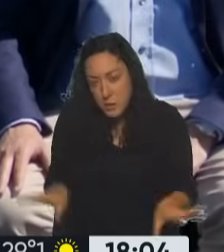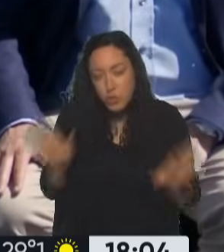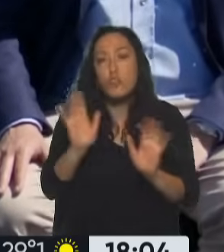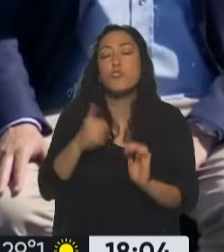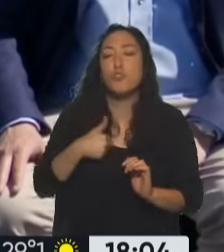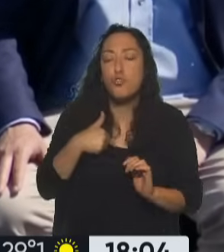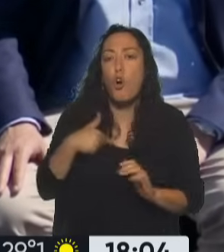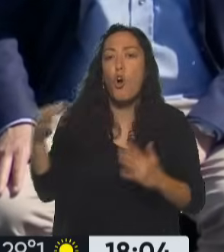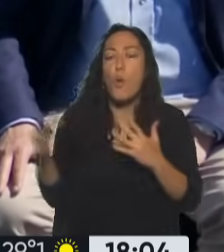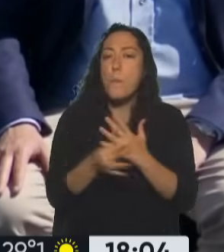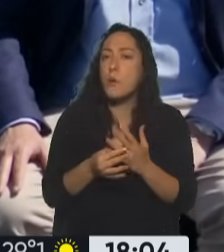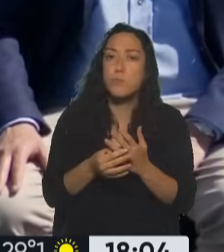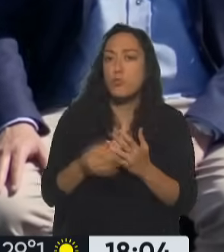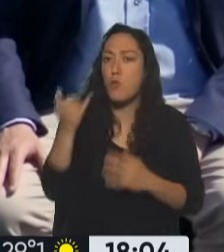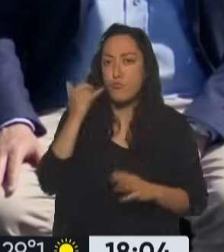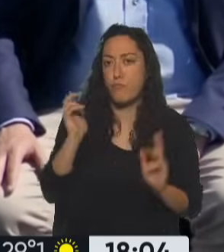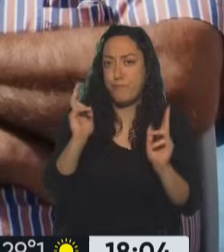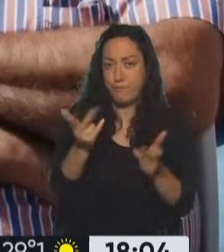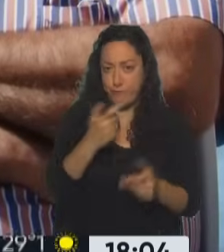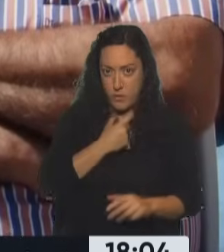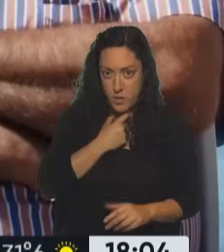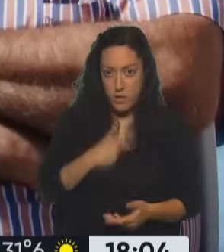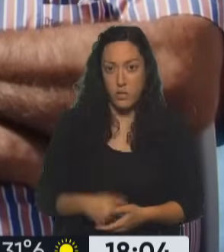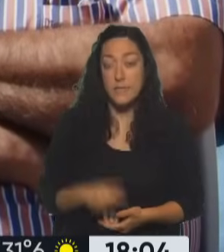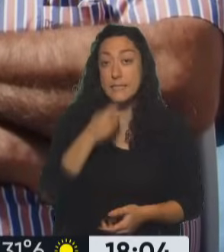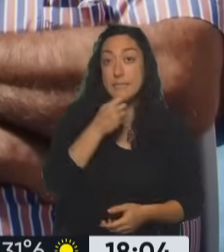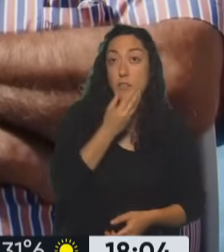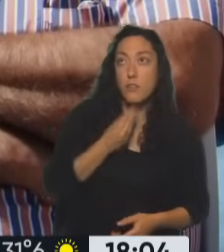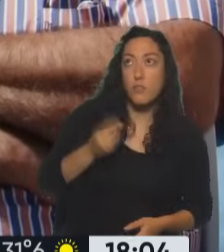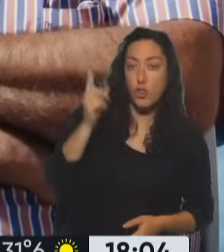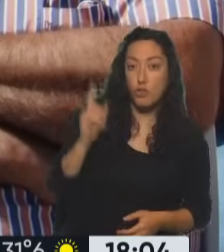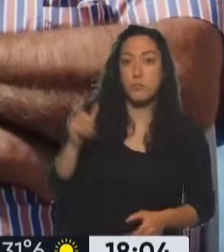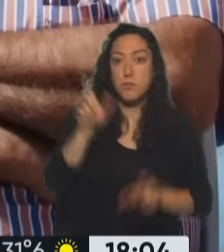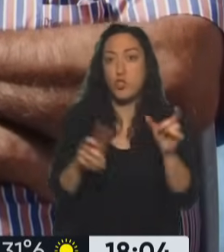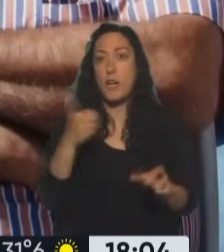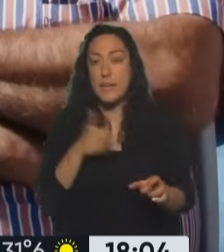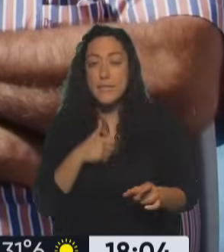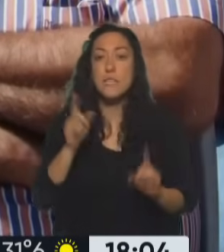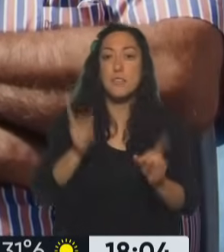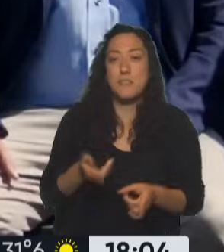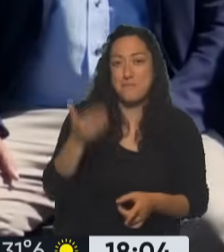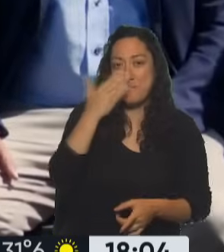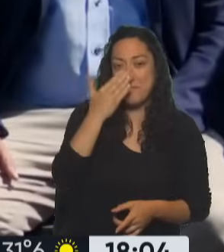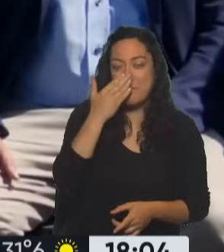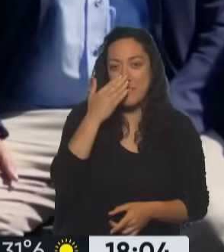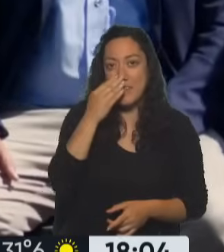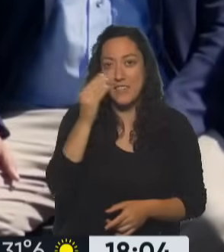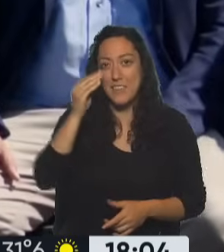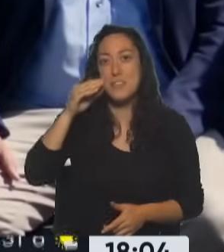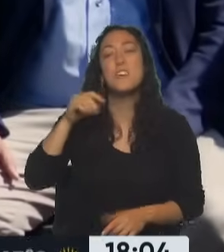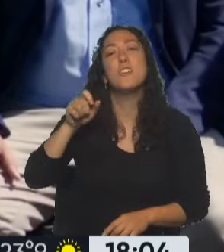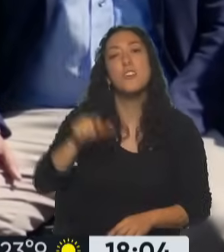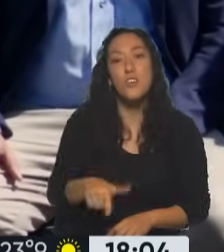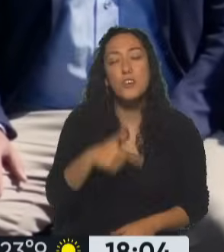asumir un compromiso. Si Dios, los argentinos y los cordobeses me dan